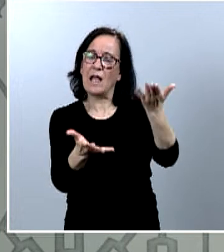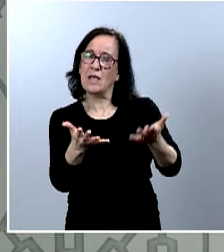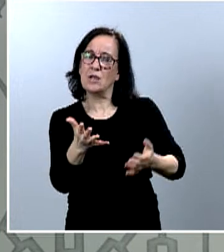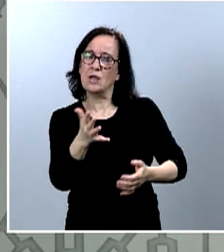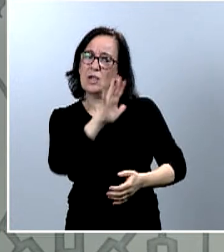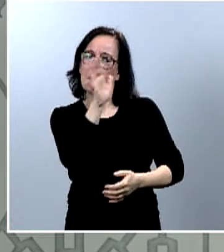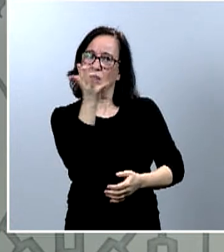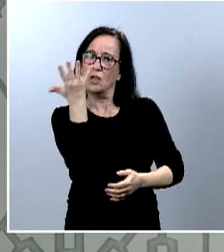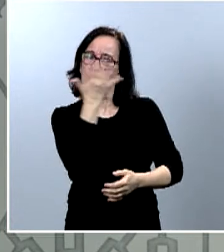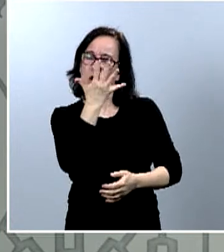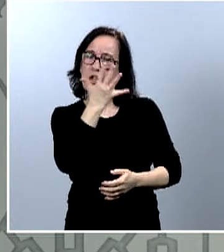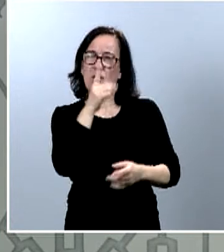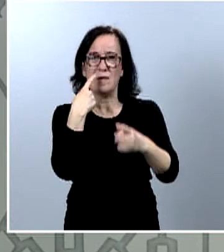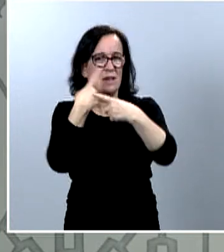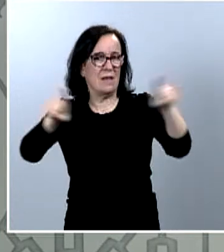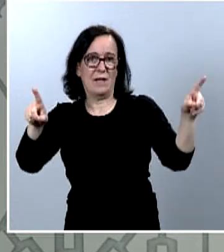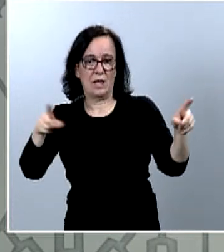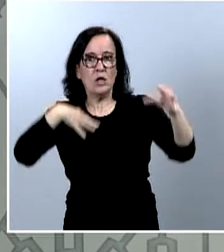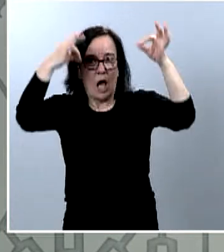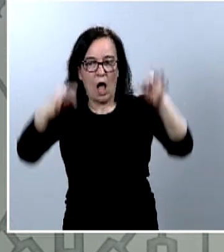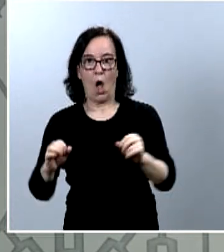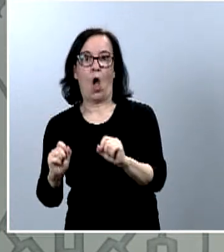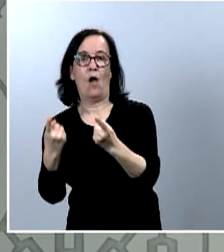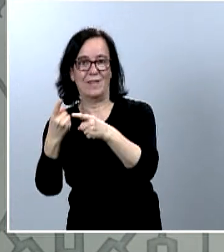completamente diferente a la valoración de un confirmado.